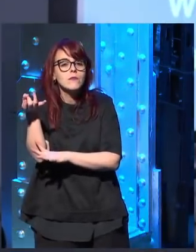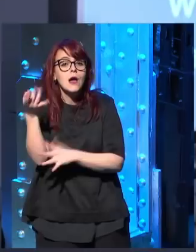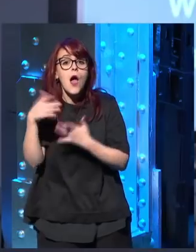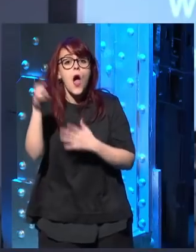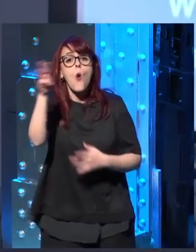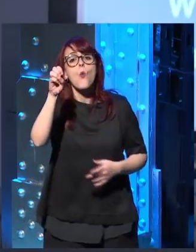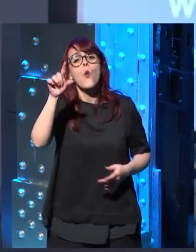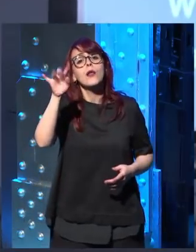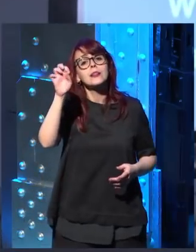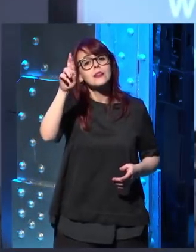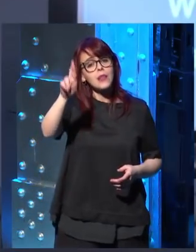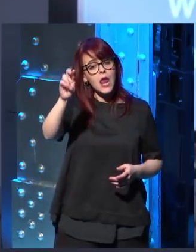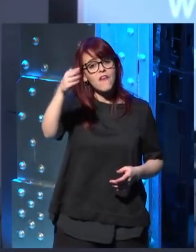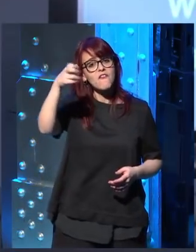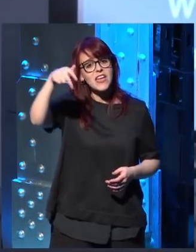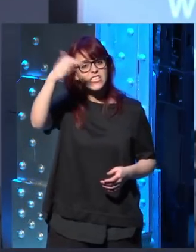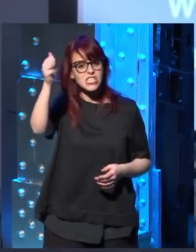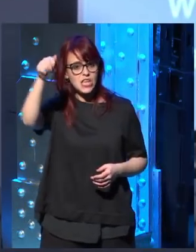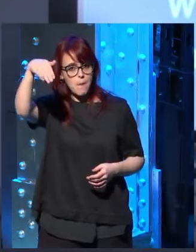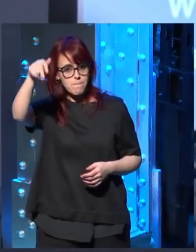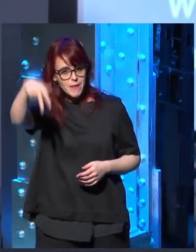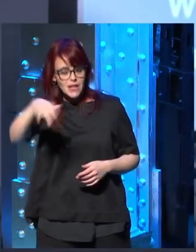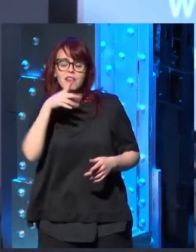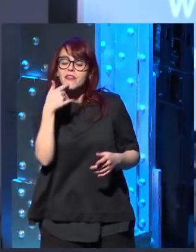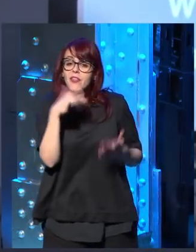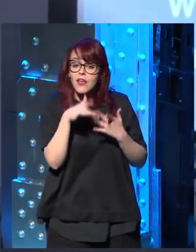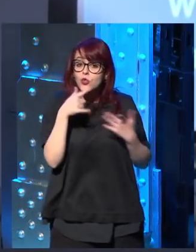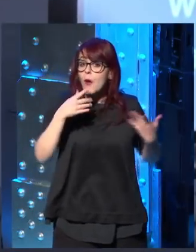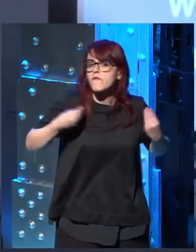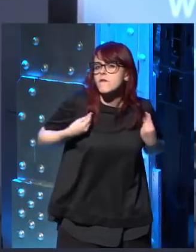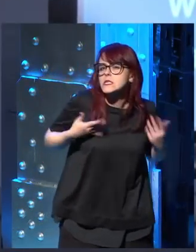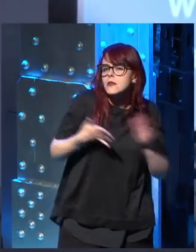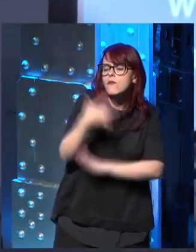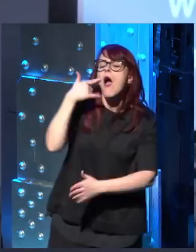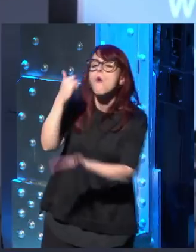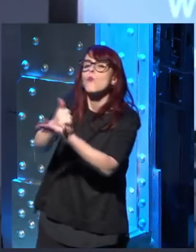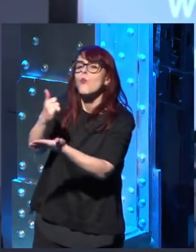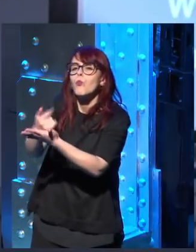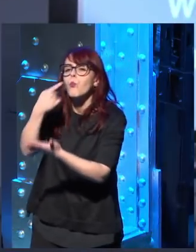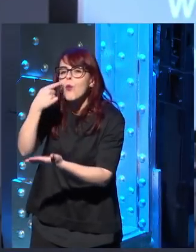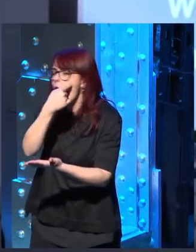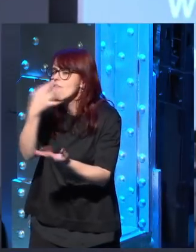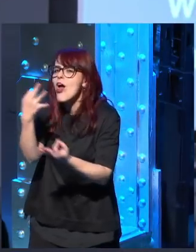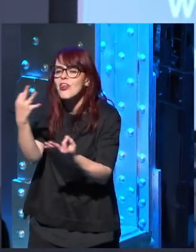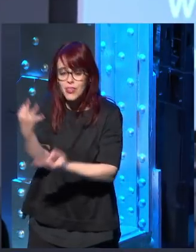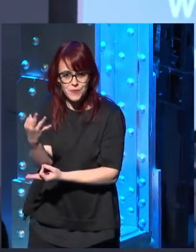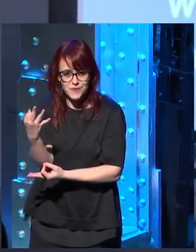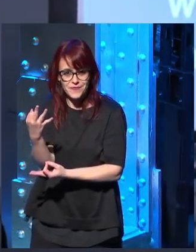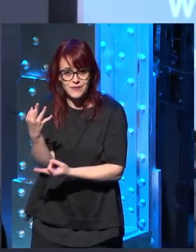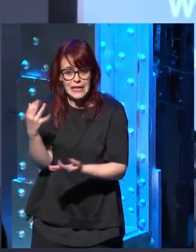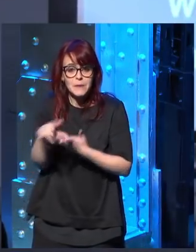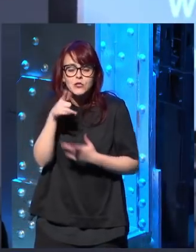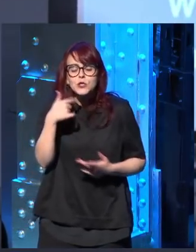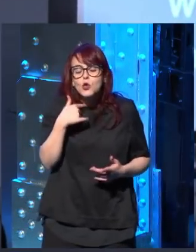Walter Benjamin dice que habitar es dejar huellas. Él sabía de qué hablaba. Pero si yo pensaba